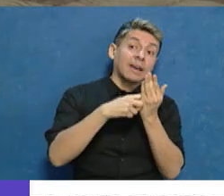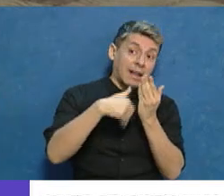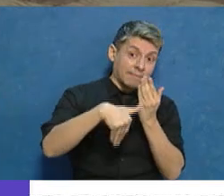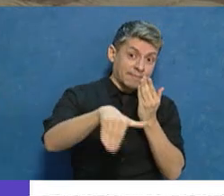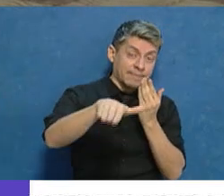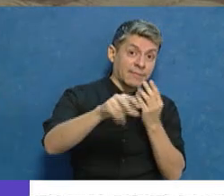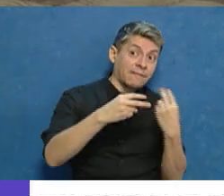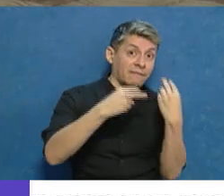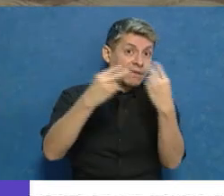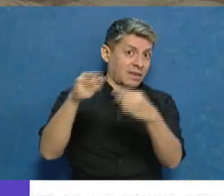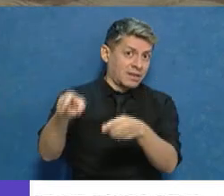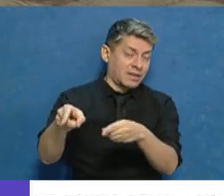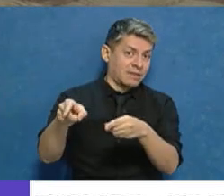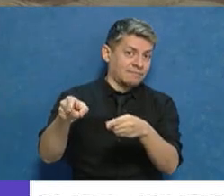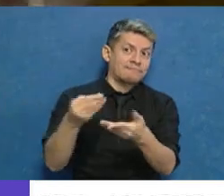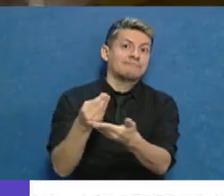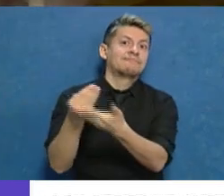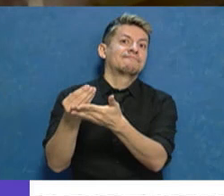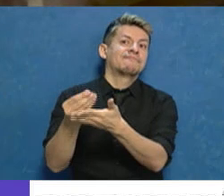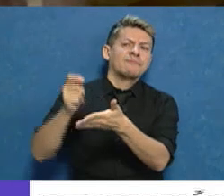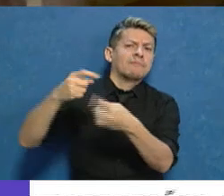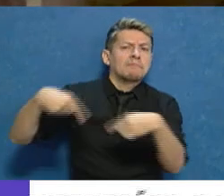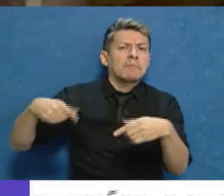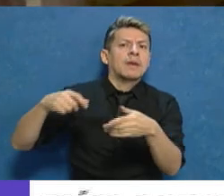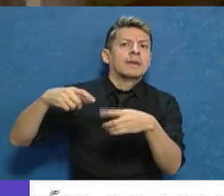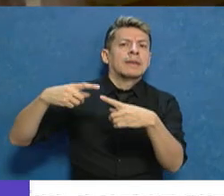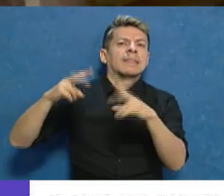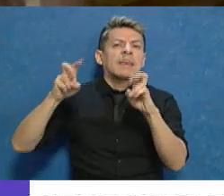hacerse cargo de las firmas